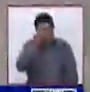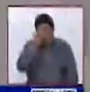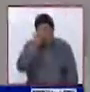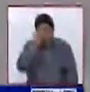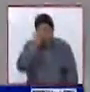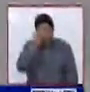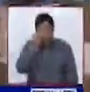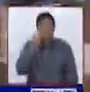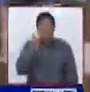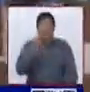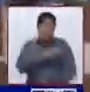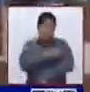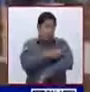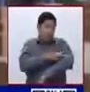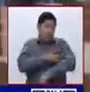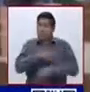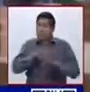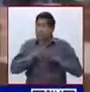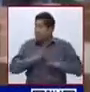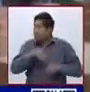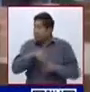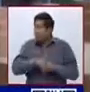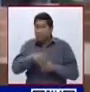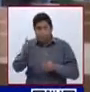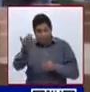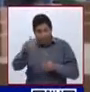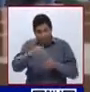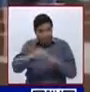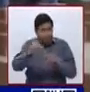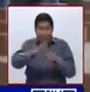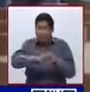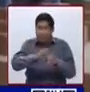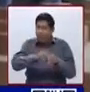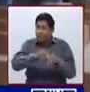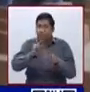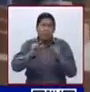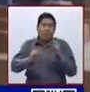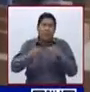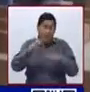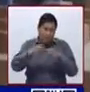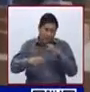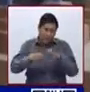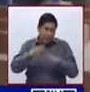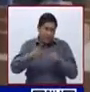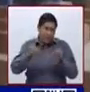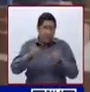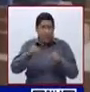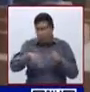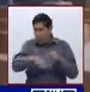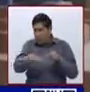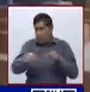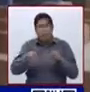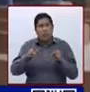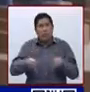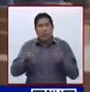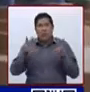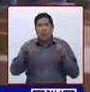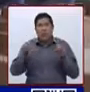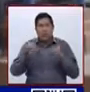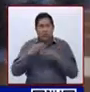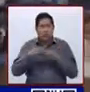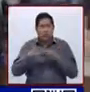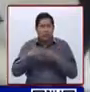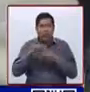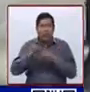Los tres vocales hemos llevado a las elecciones tranquilas, transparentes, han habido algunos problemas, pero eran aquí abajo gente que no era de la